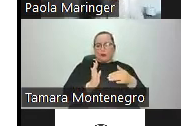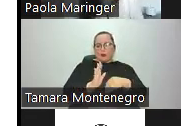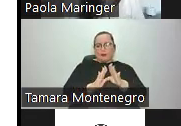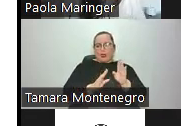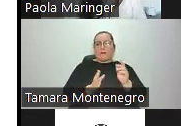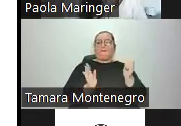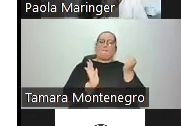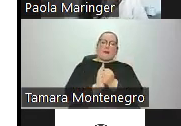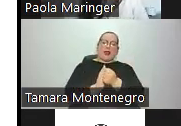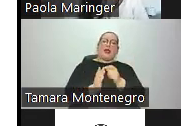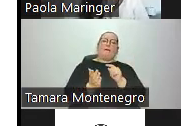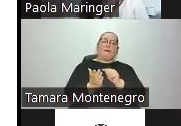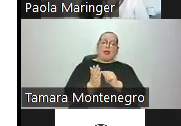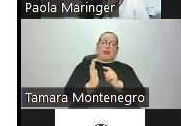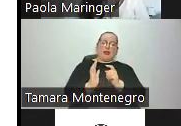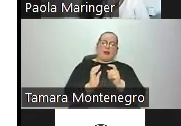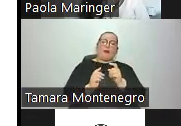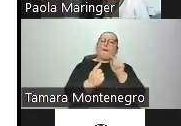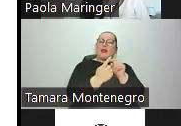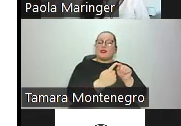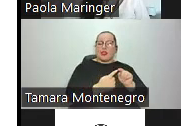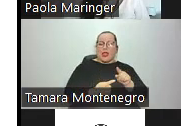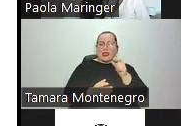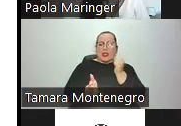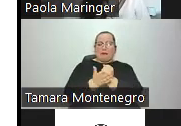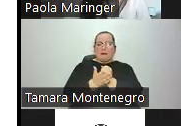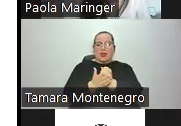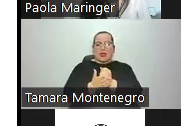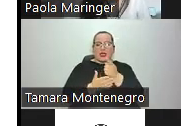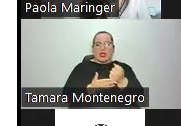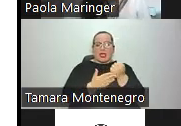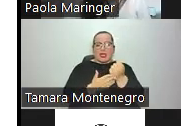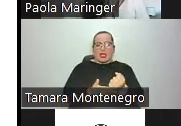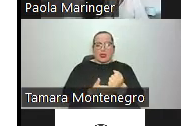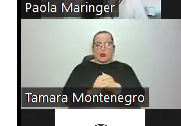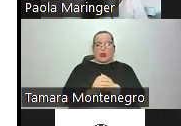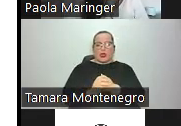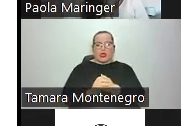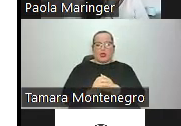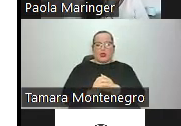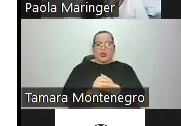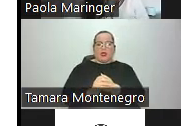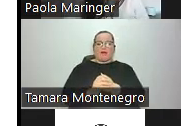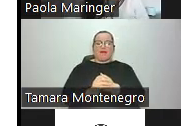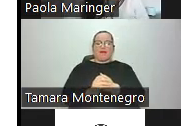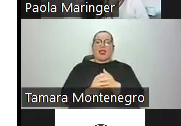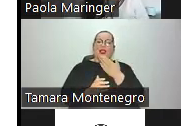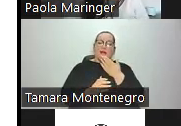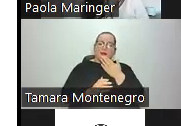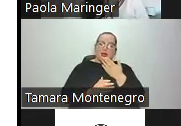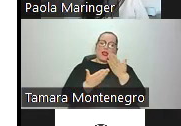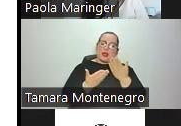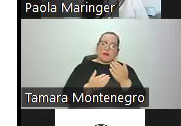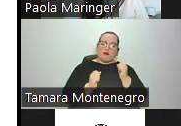Sí. marca personal, ¿cierto? Esta marca que va a ser la que te diferencia de otras personas y también vas a